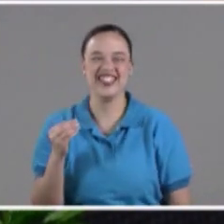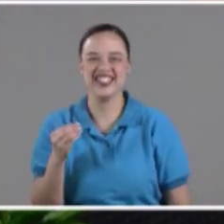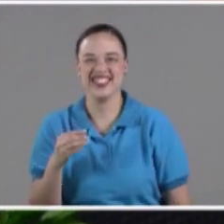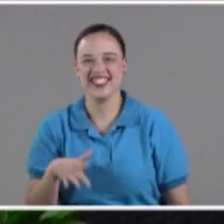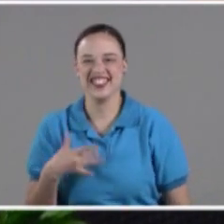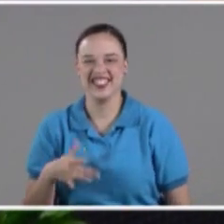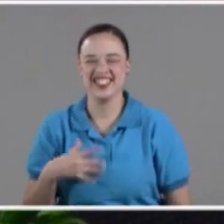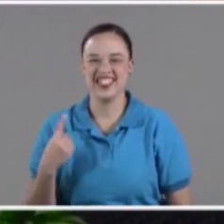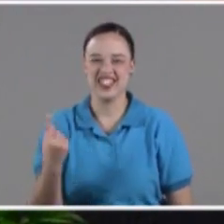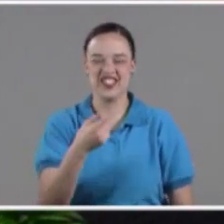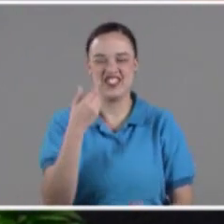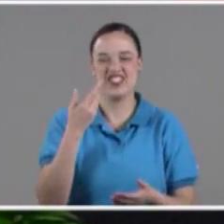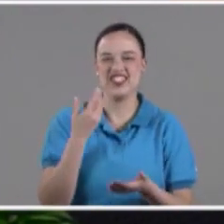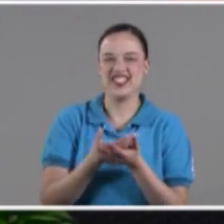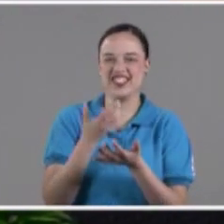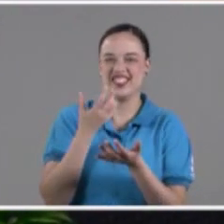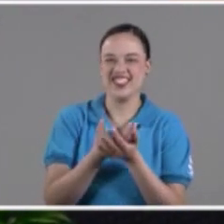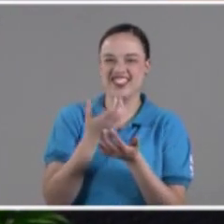todo mojado